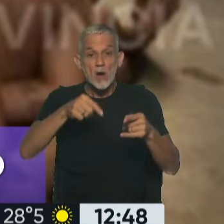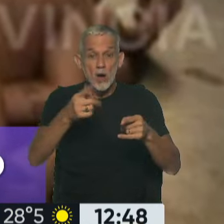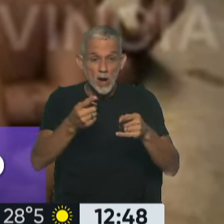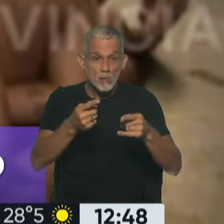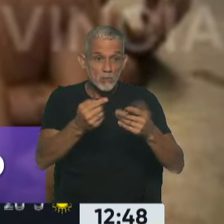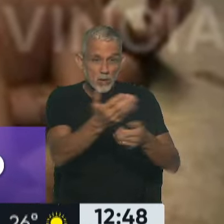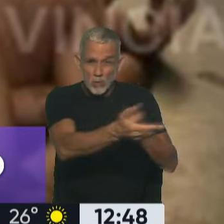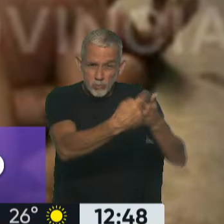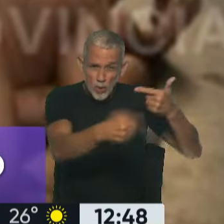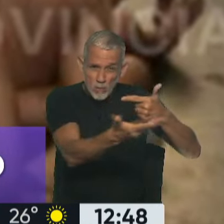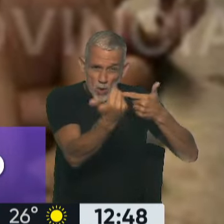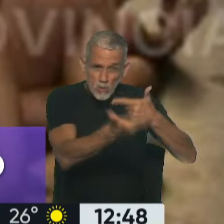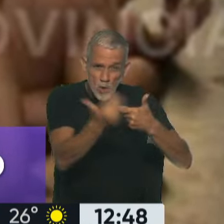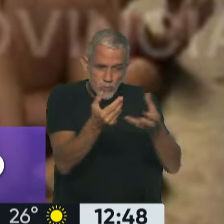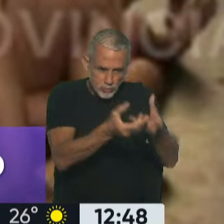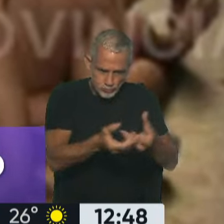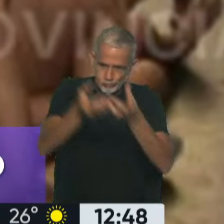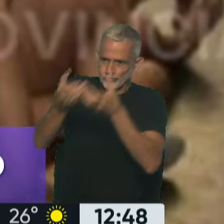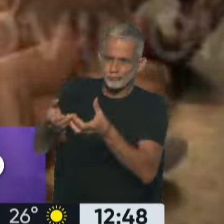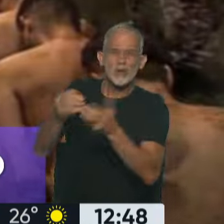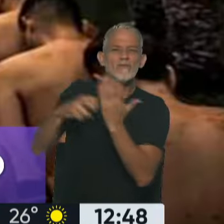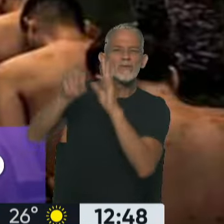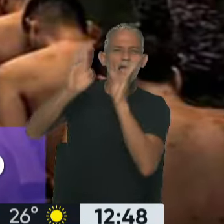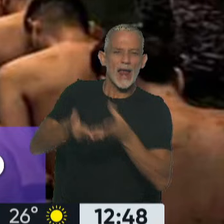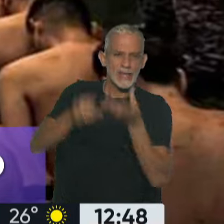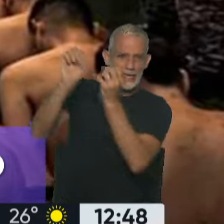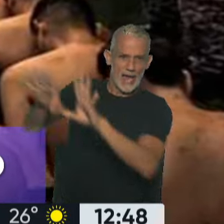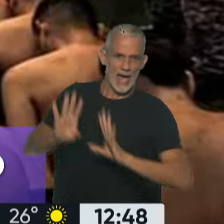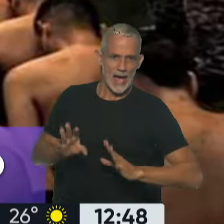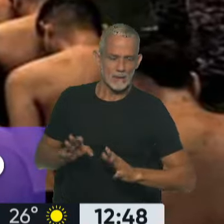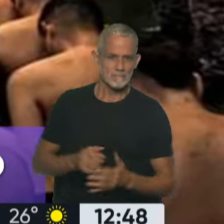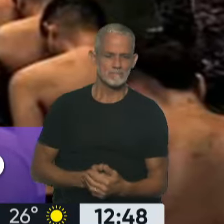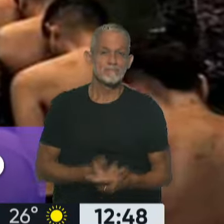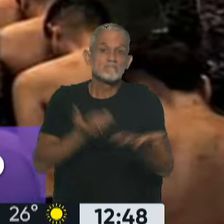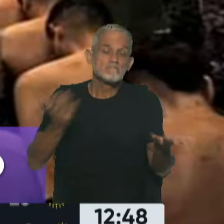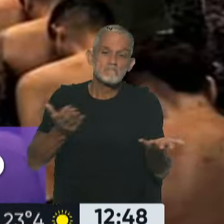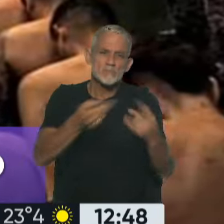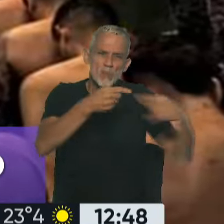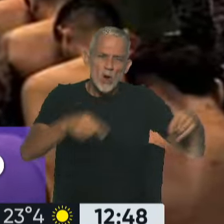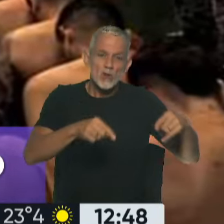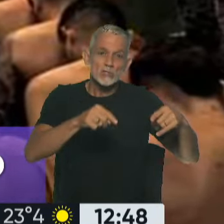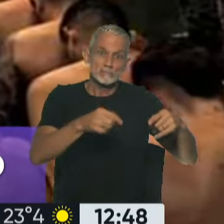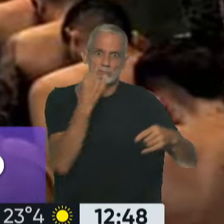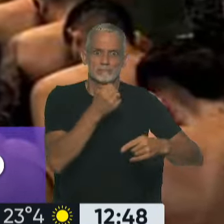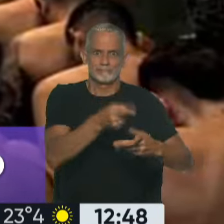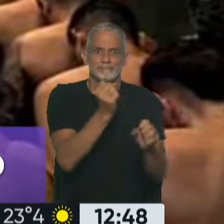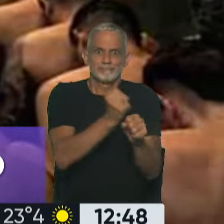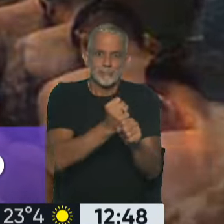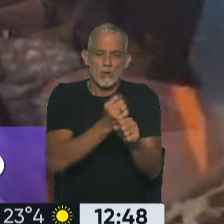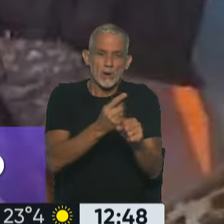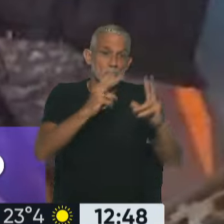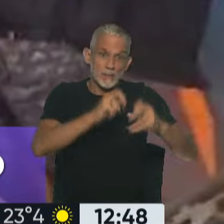los secuestros se derivan inmediatamente a las fiscalías intervenientes. Son insumos esenciales para el trabajo y para